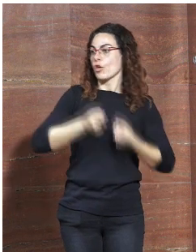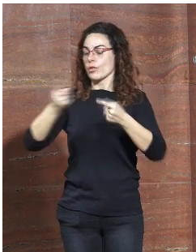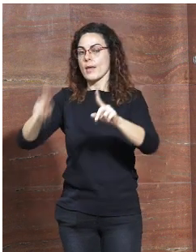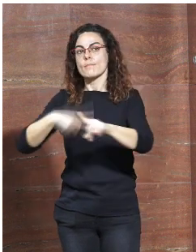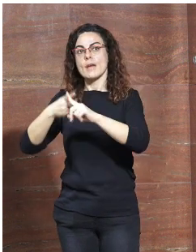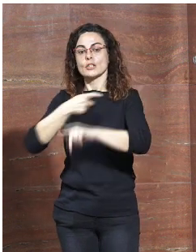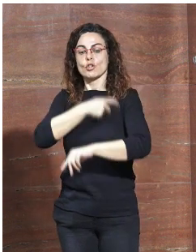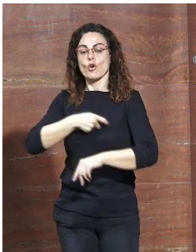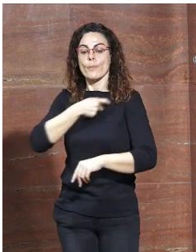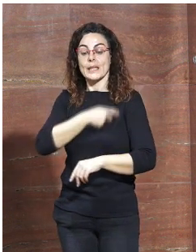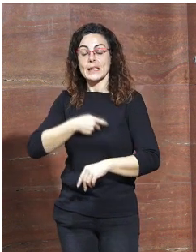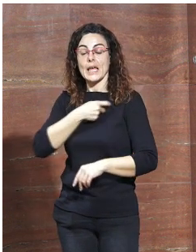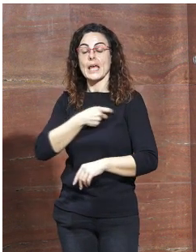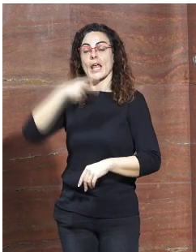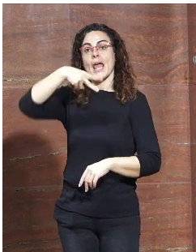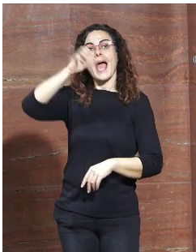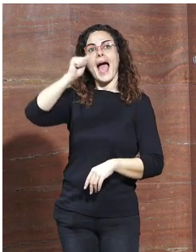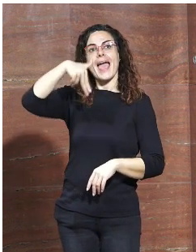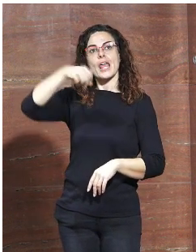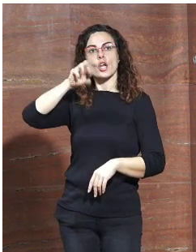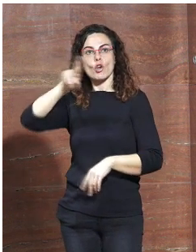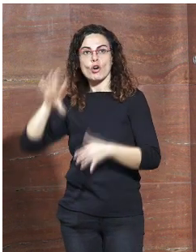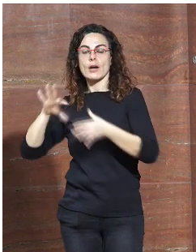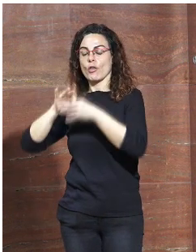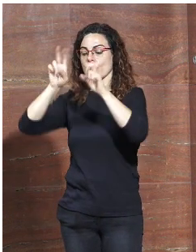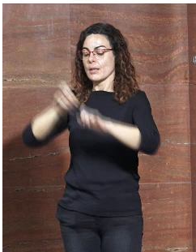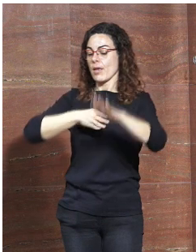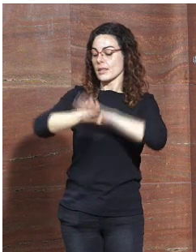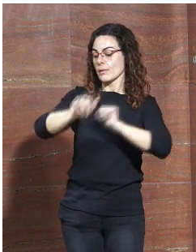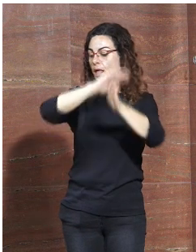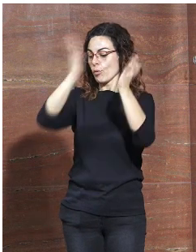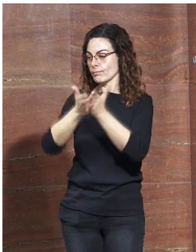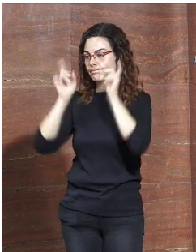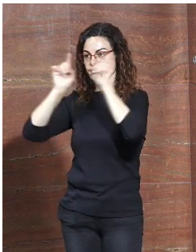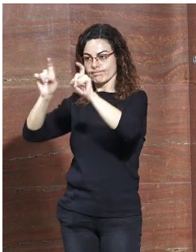asesoramiento a comités de la ENOR en materia de accesibilidad universal.